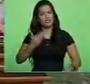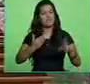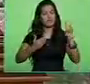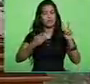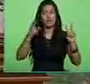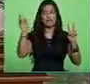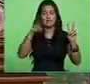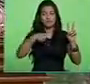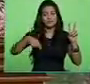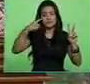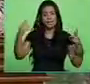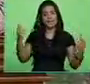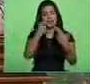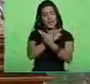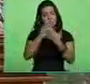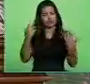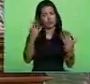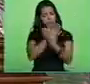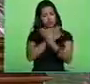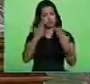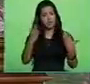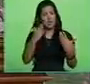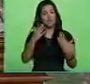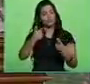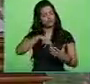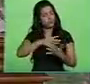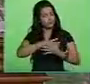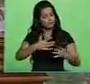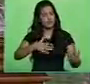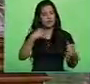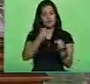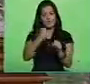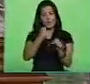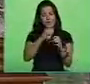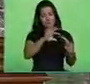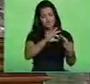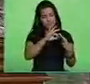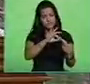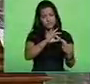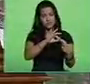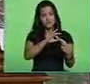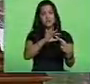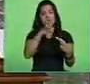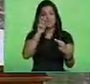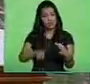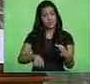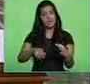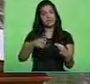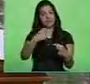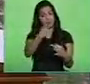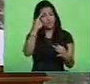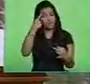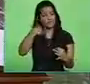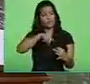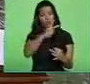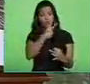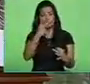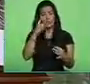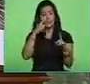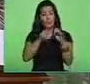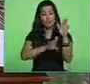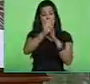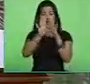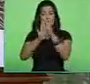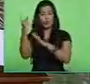trabajar junto con la parte venezolana por ahondar sin cesar nuestra asociación estratégica destinada al desarrollo compartido en